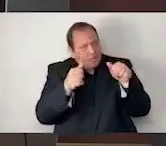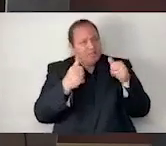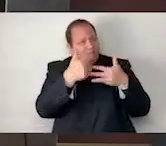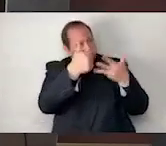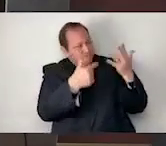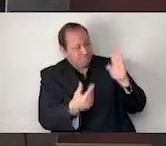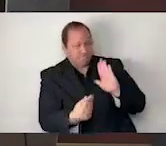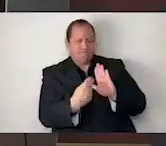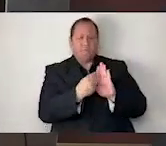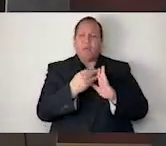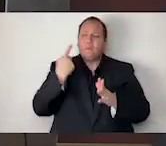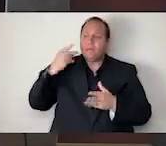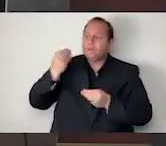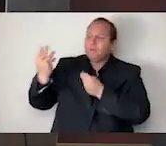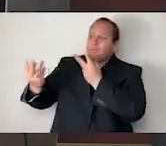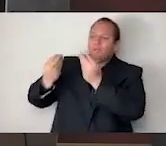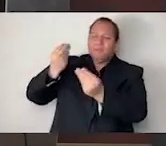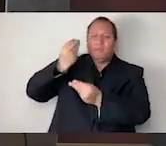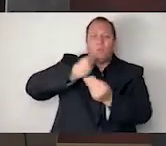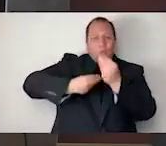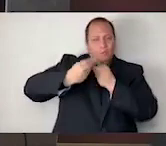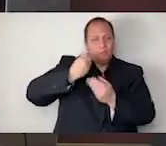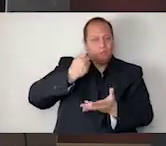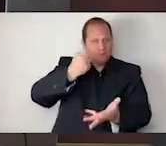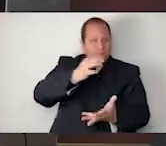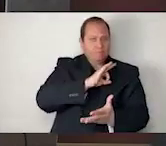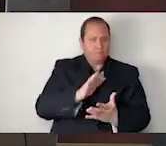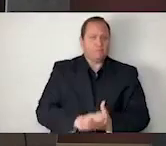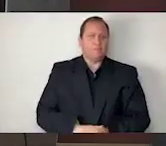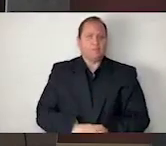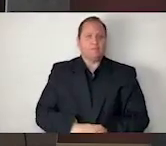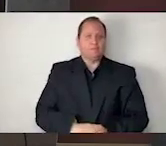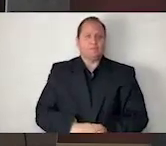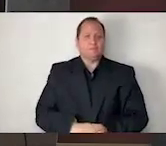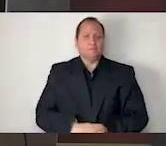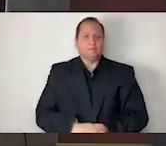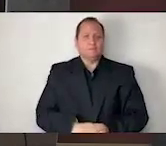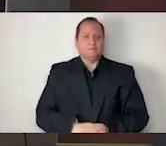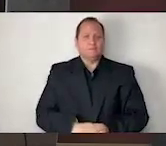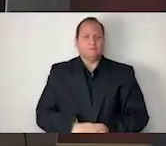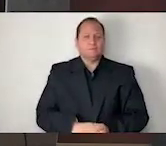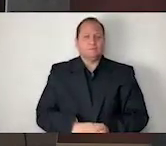atenderlos y ponerse en la lista de distribución de las despensas